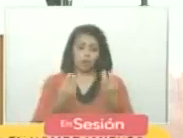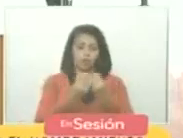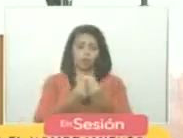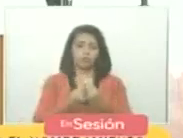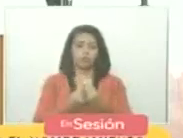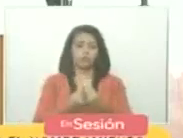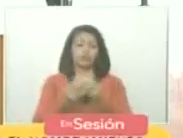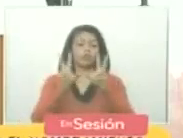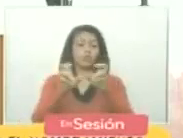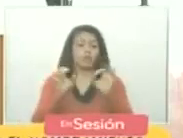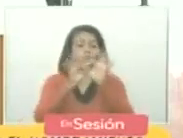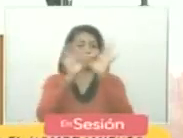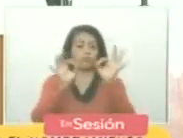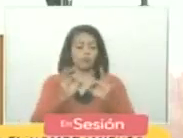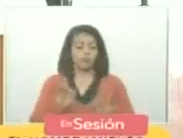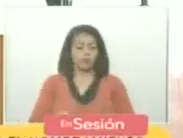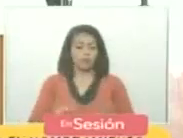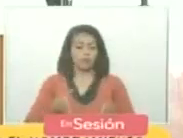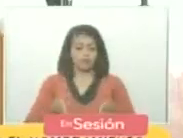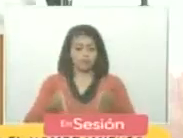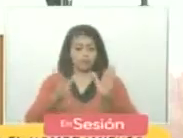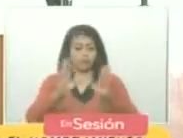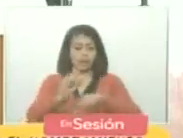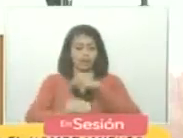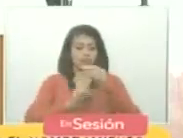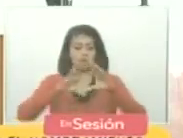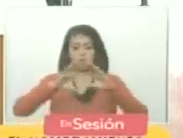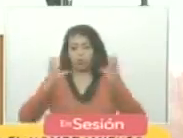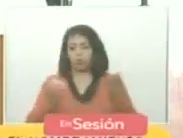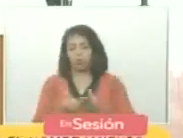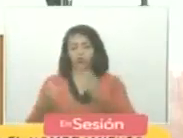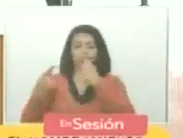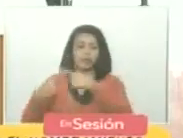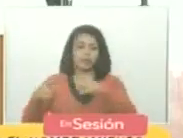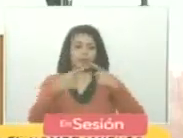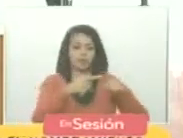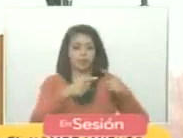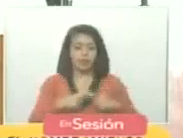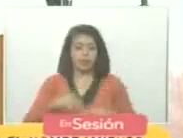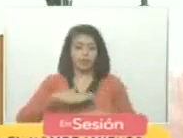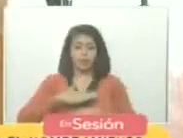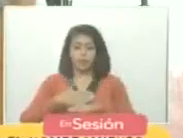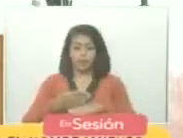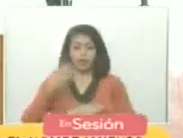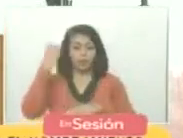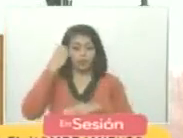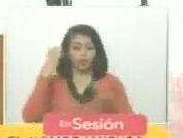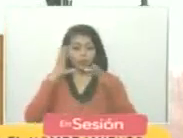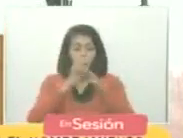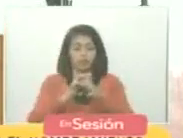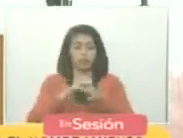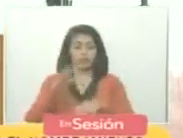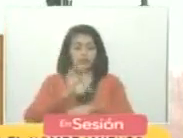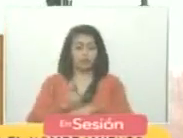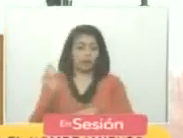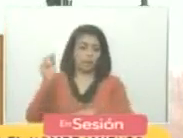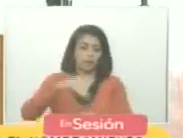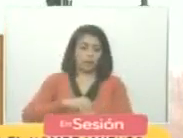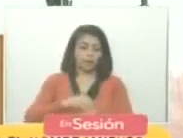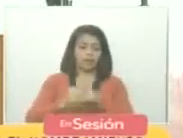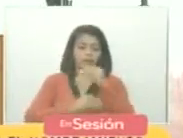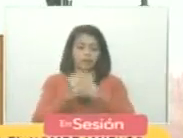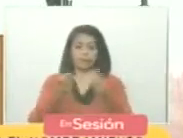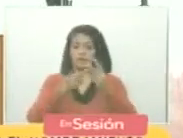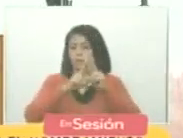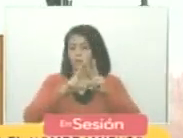en esa nueva ruta para construir un mundo multipolar donde la Unión Europea no es el centro, es uno más para construir